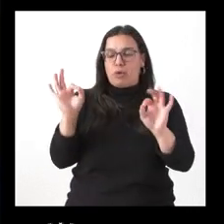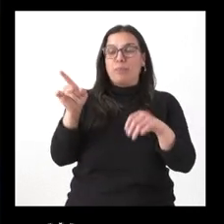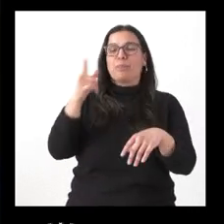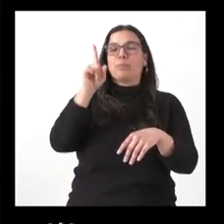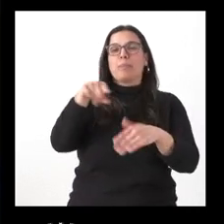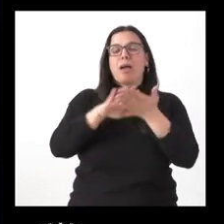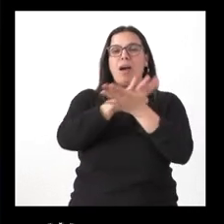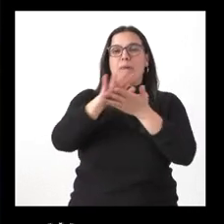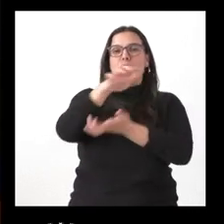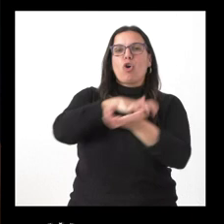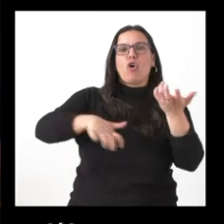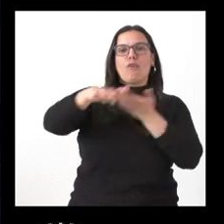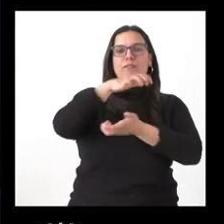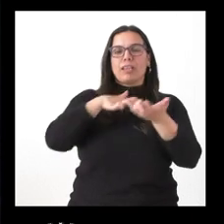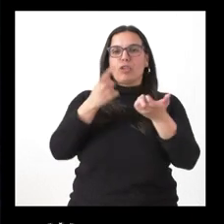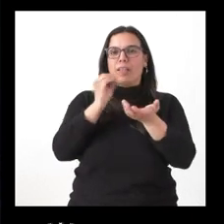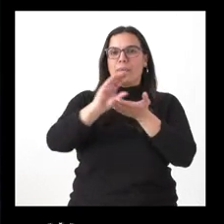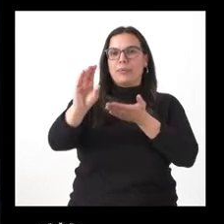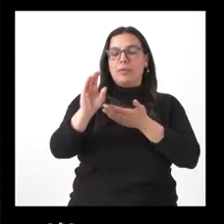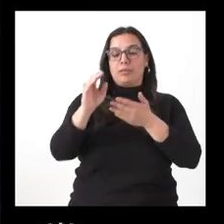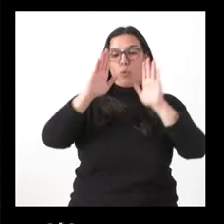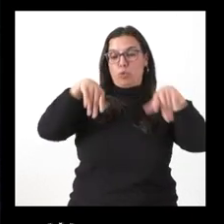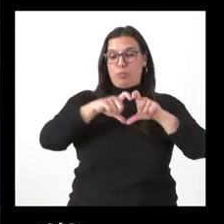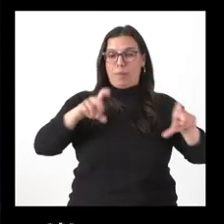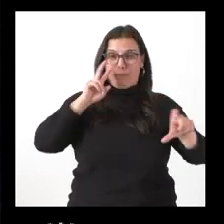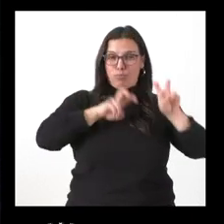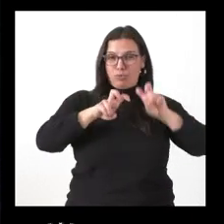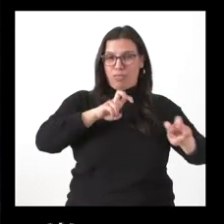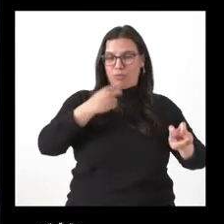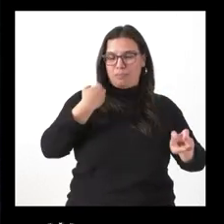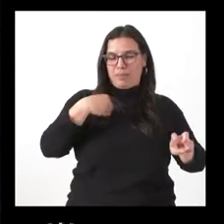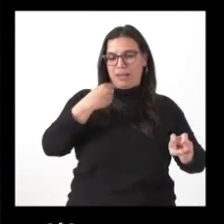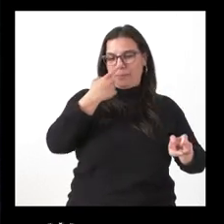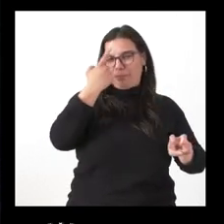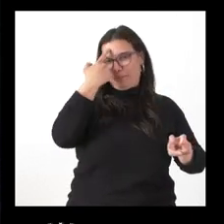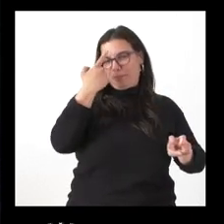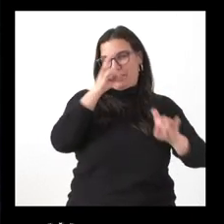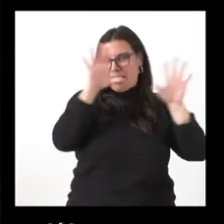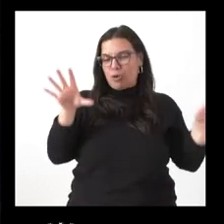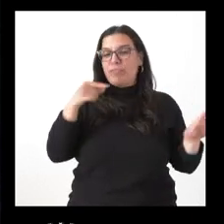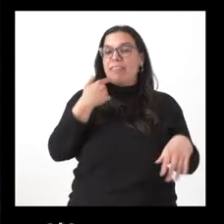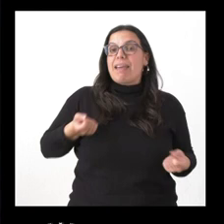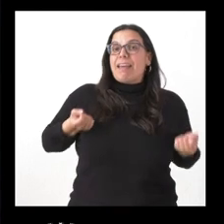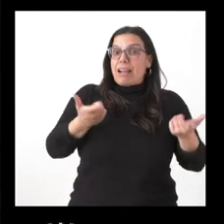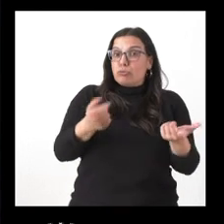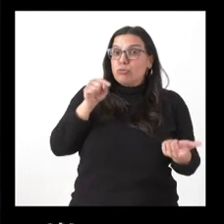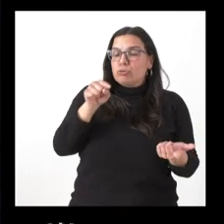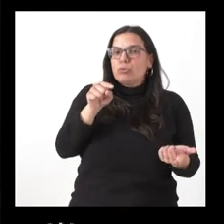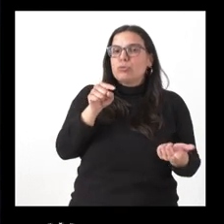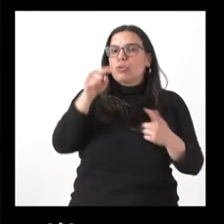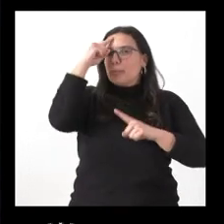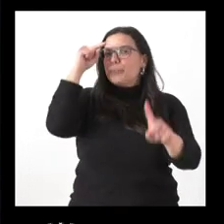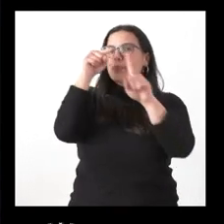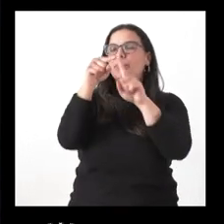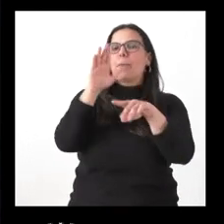los conflictos a los que se van dirigidos estaba leyendo último párrafo que es lo que yo consultaba que dice que estos gastos estarán destinados